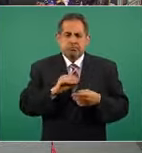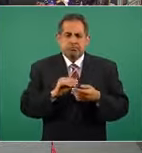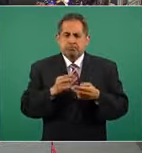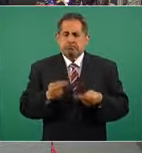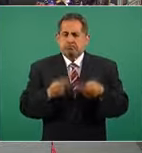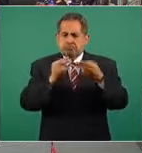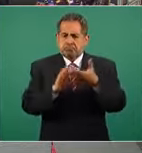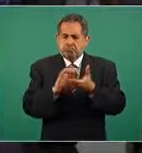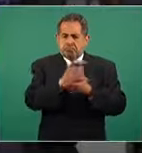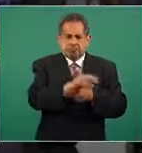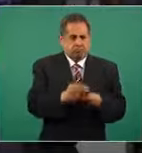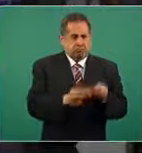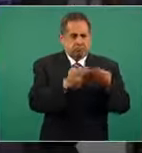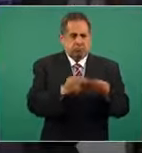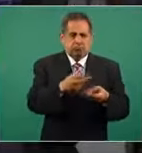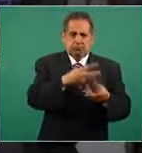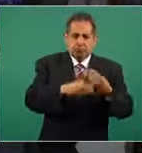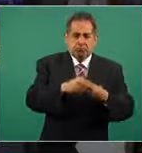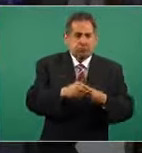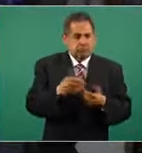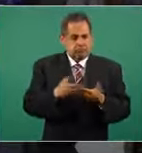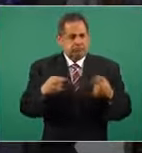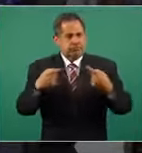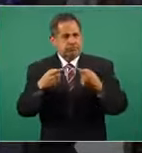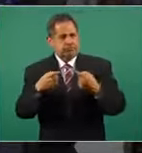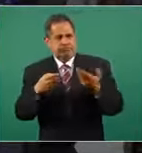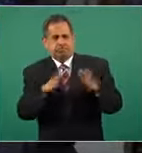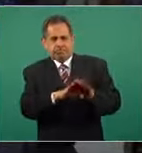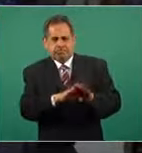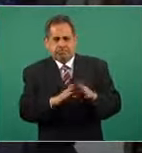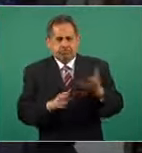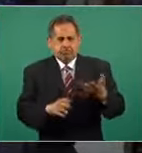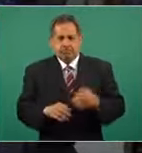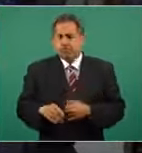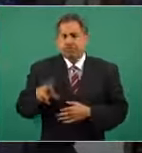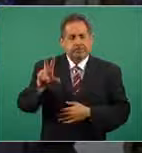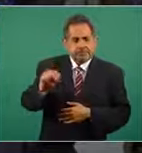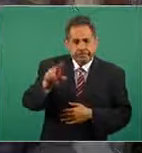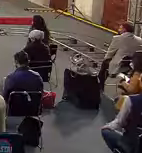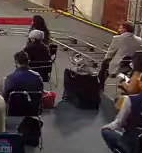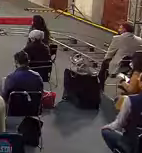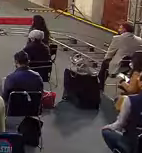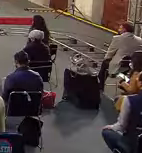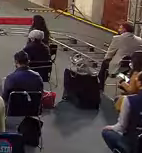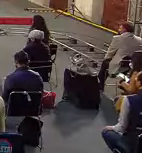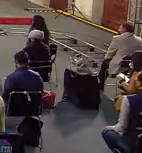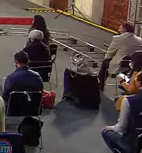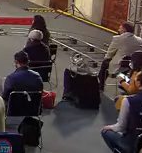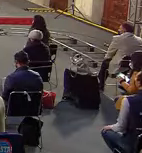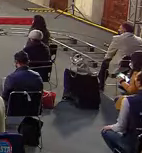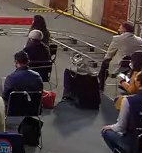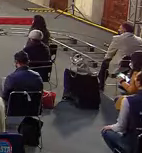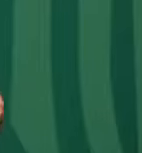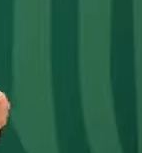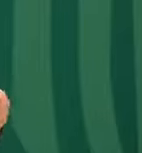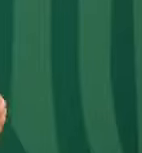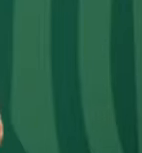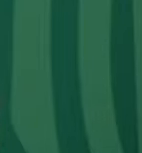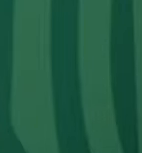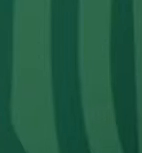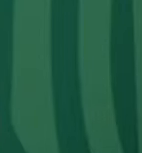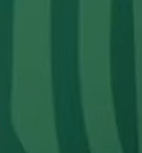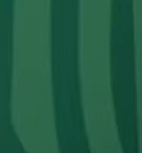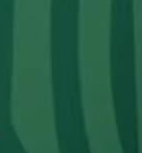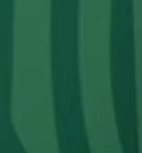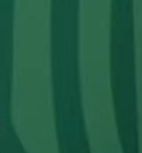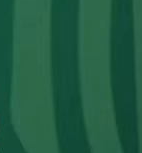como otra cosa lo que realmente se habló en torno a las negociaciones. Muy claro, esto